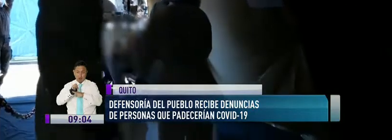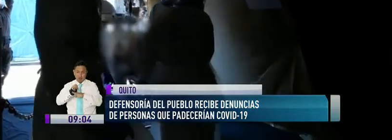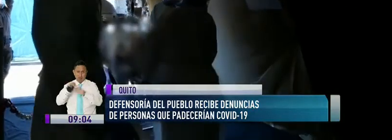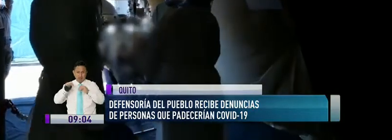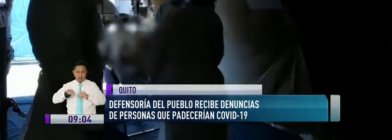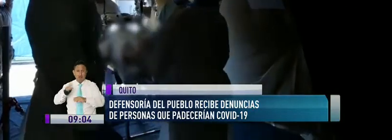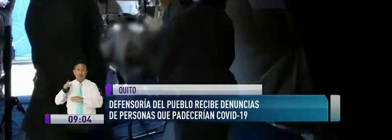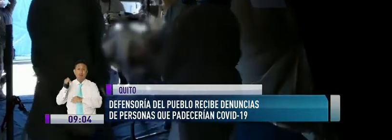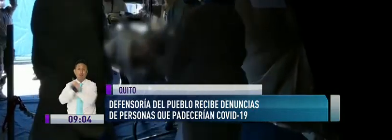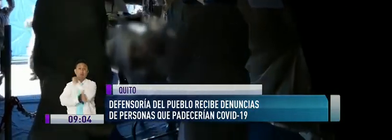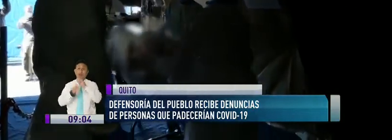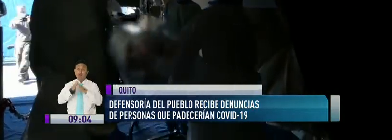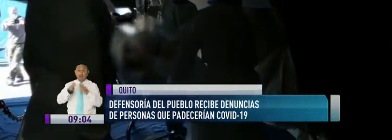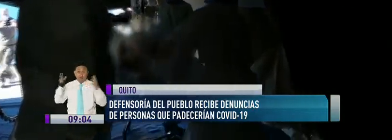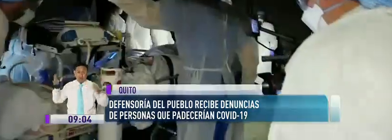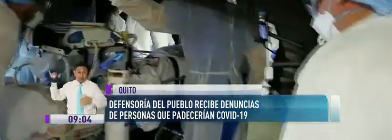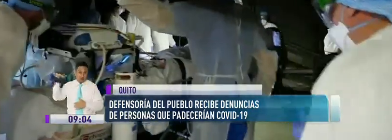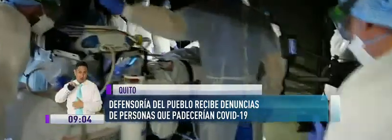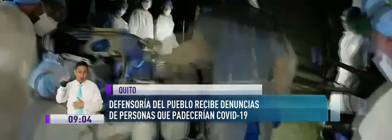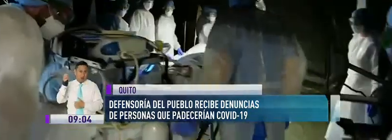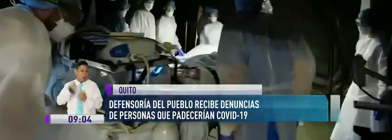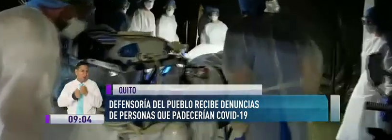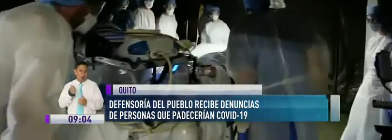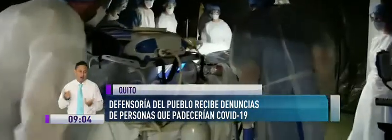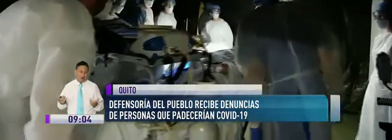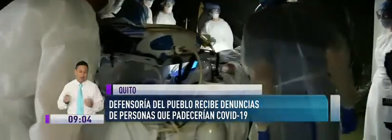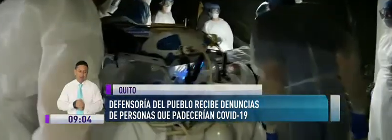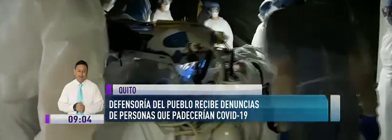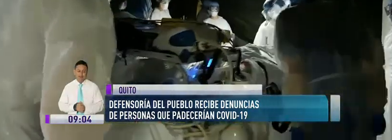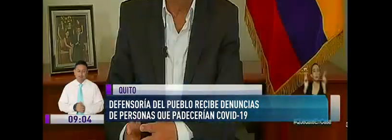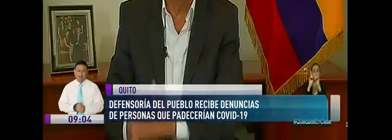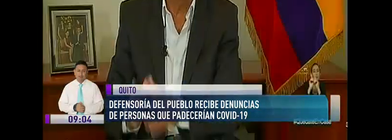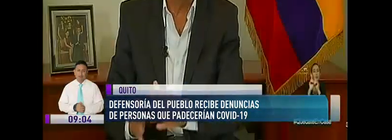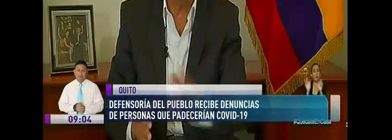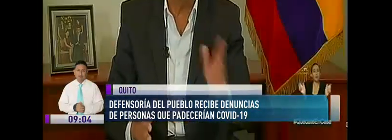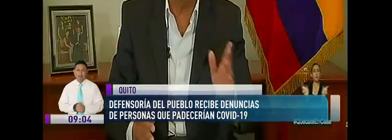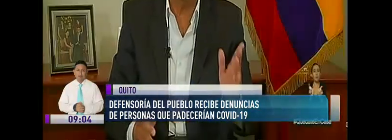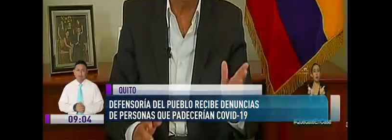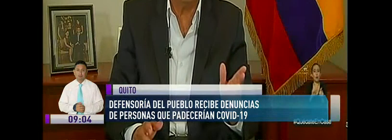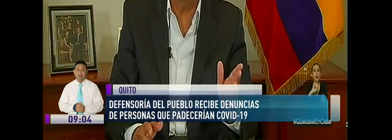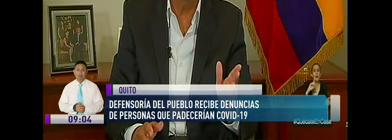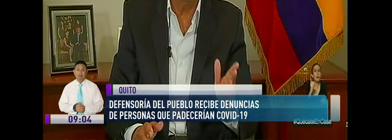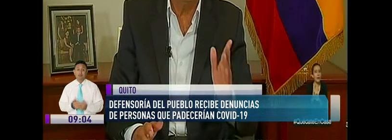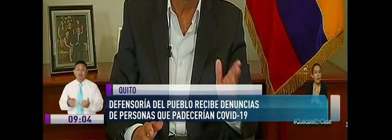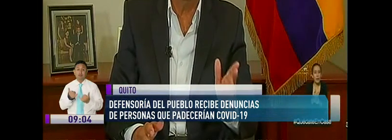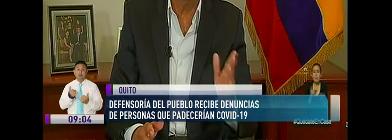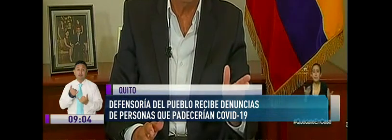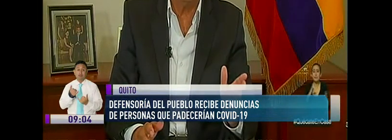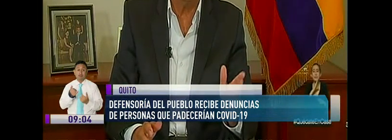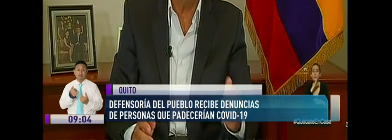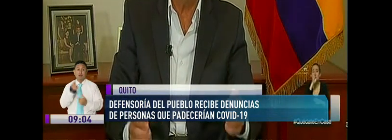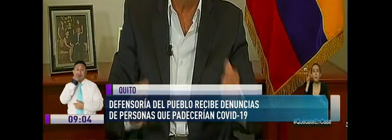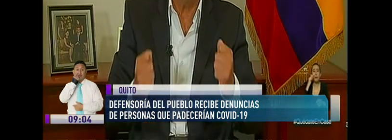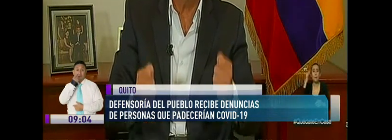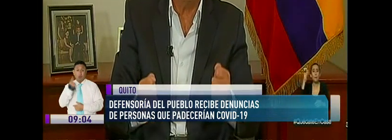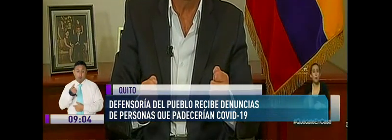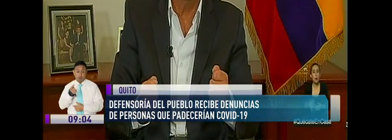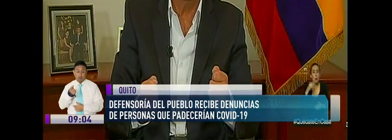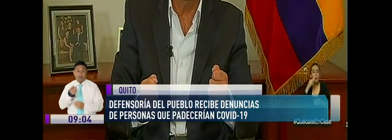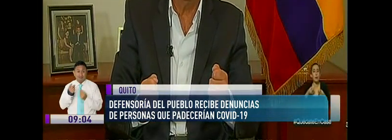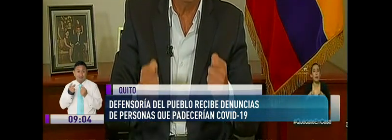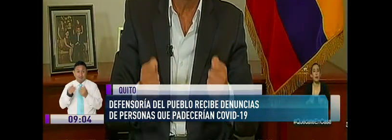que grandes potencias han pasado por situaciones incluso más complejas. La realidad siempre supera el número de pruebas y la